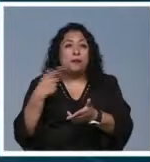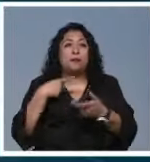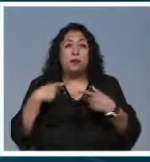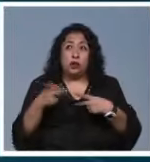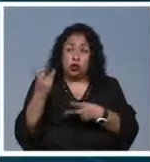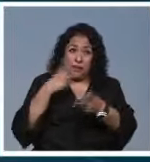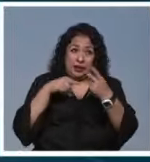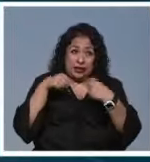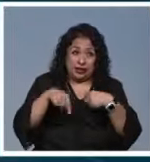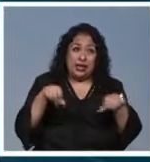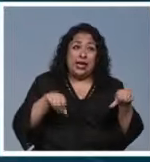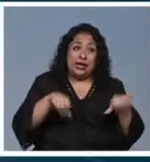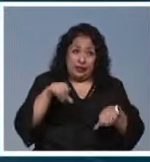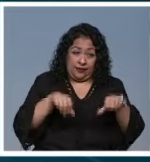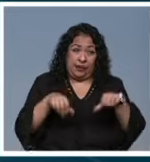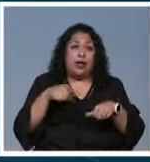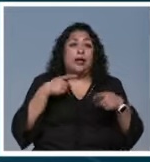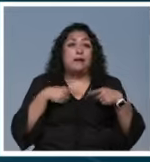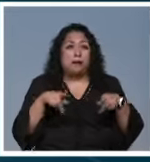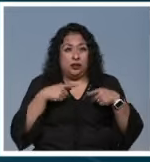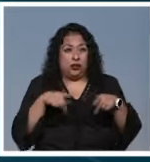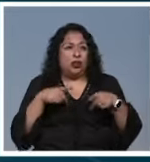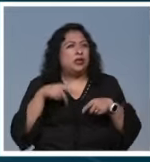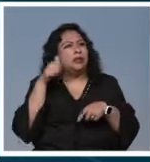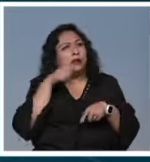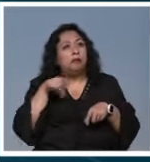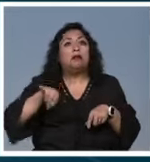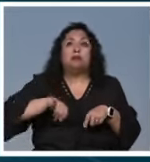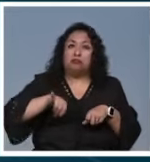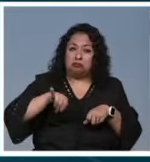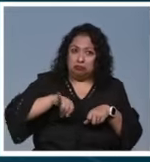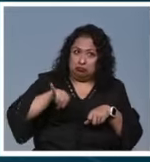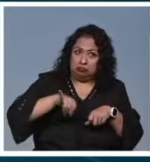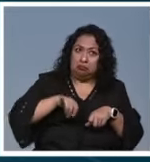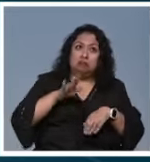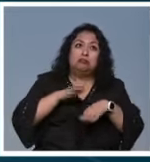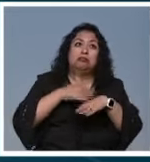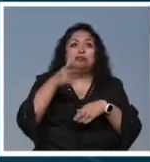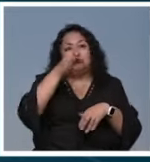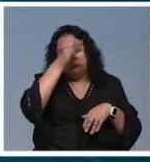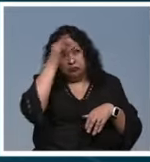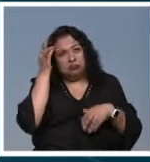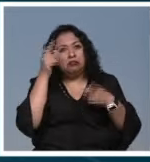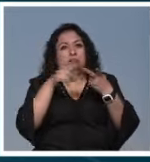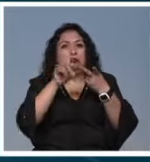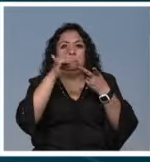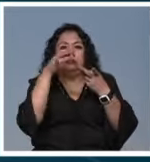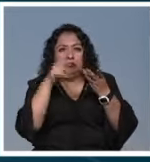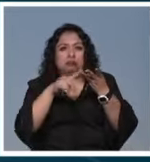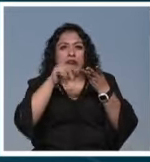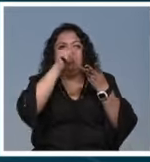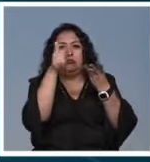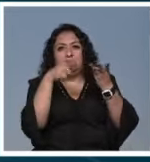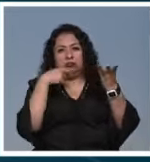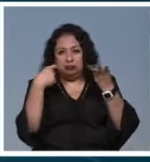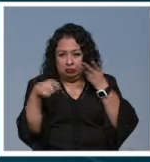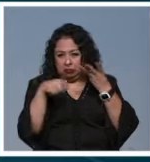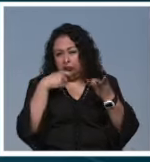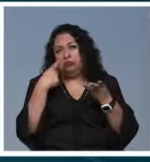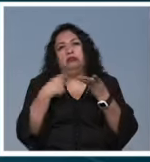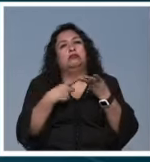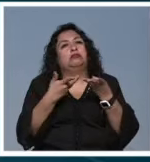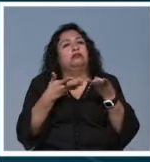acerca a estas actividades y que es nuestro público, pues están siempre muy interesados, sobre todo pues en Frida, en Diego, en las artes plásticas. Entonces pues ya